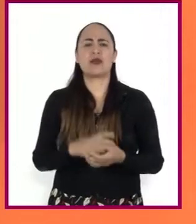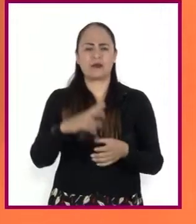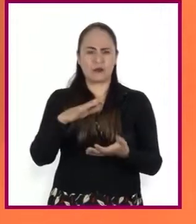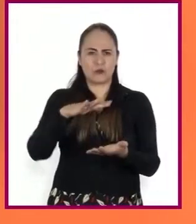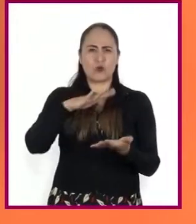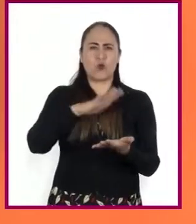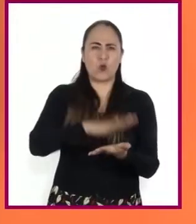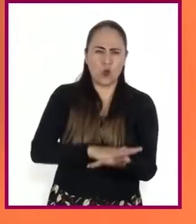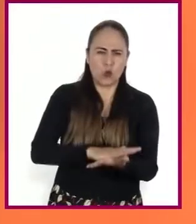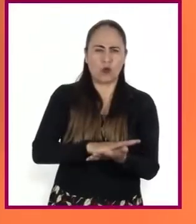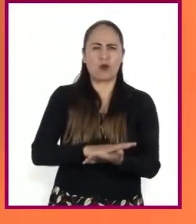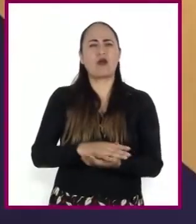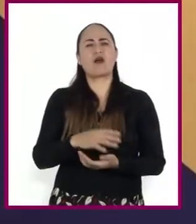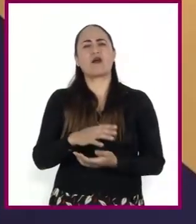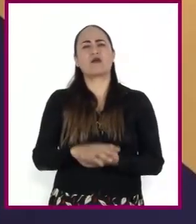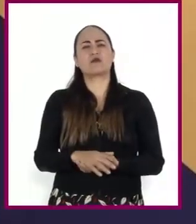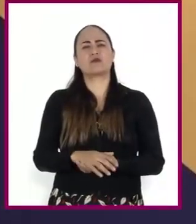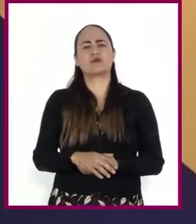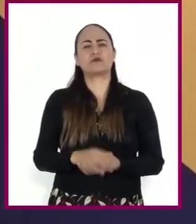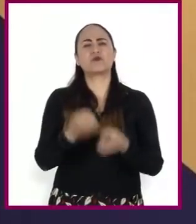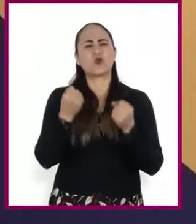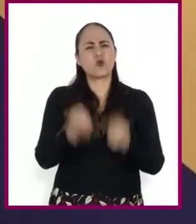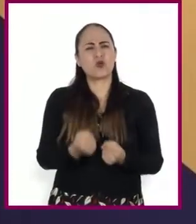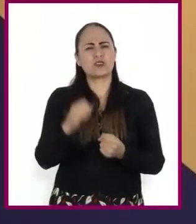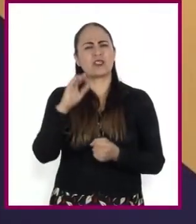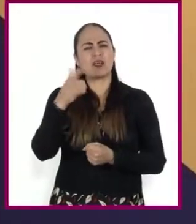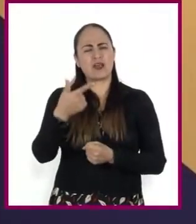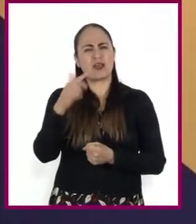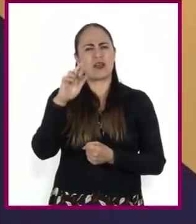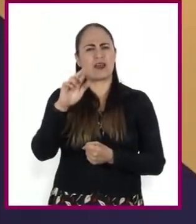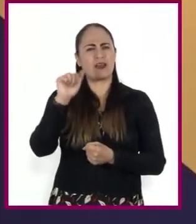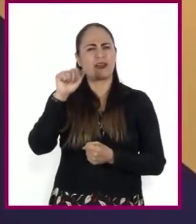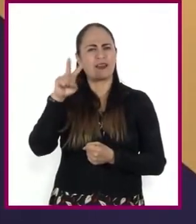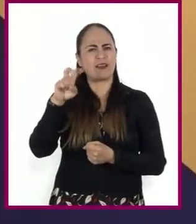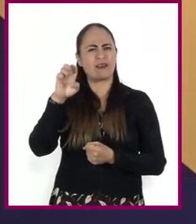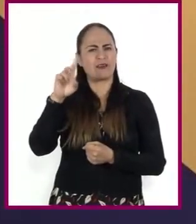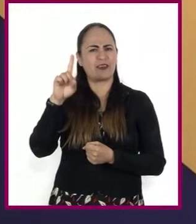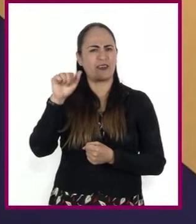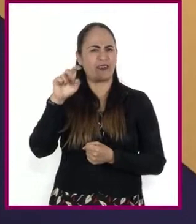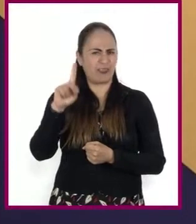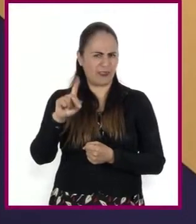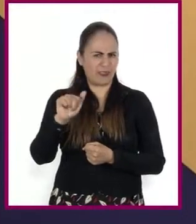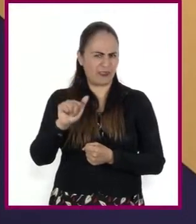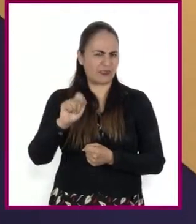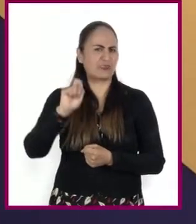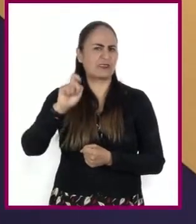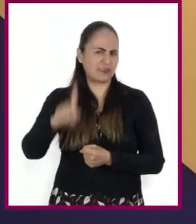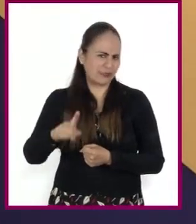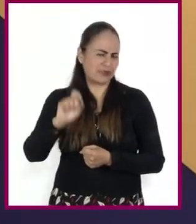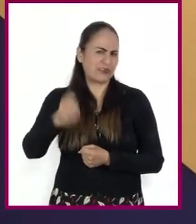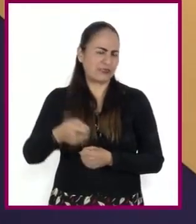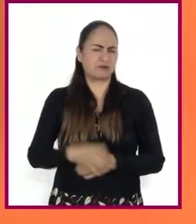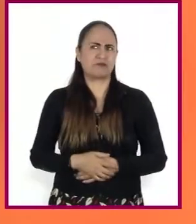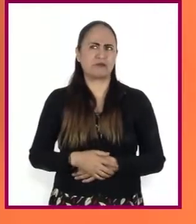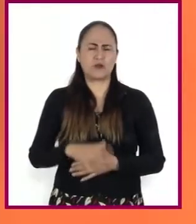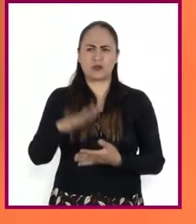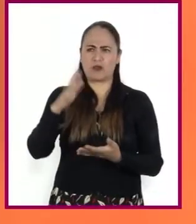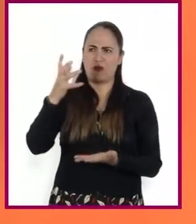cómo funciona la fuerza de gravedad? No, pero sé que es una fuerza que nos atrae hacia el